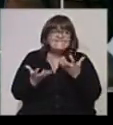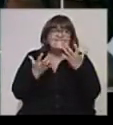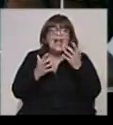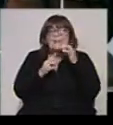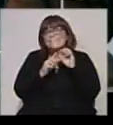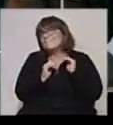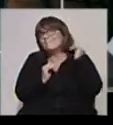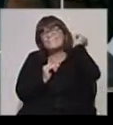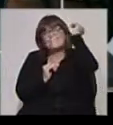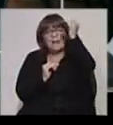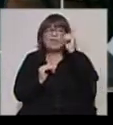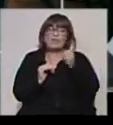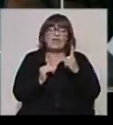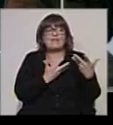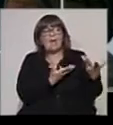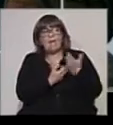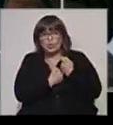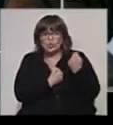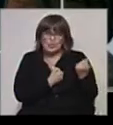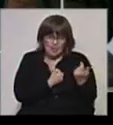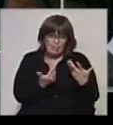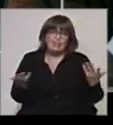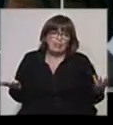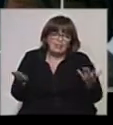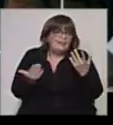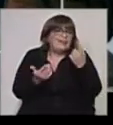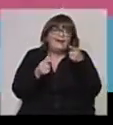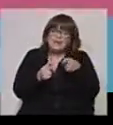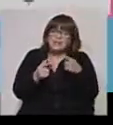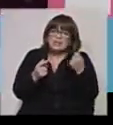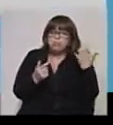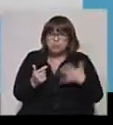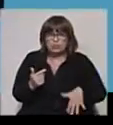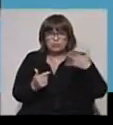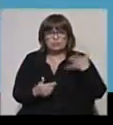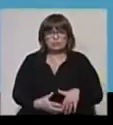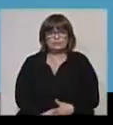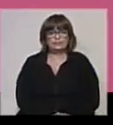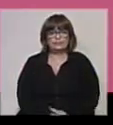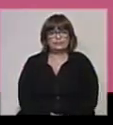altitudes se necesitan patrocinadores que puedan, porque son viajes muy caros.